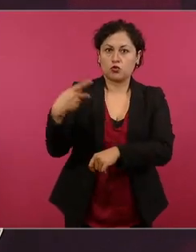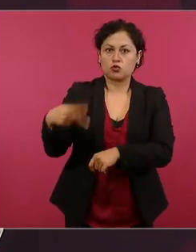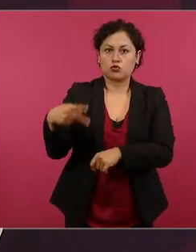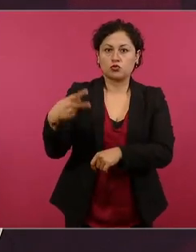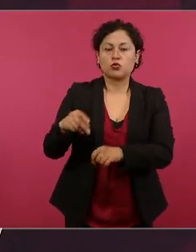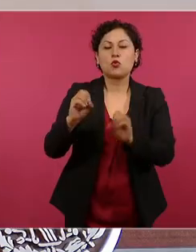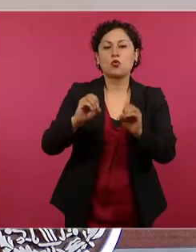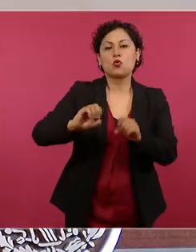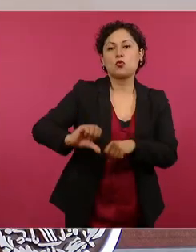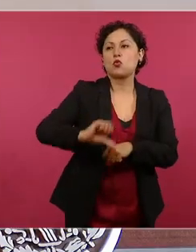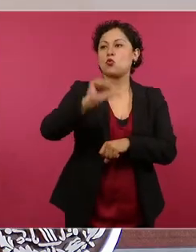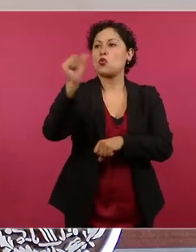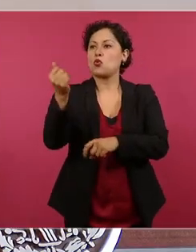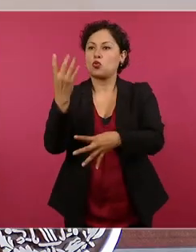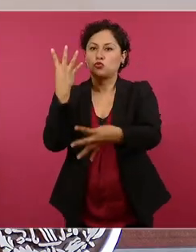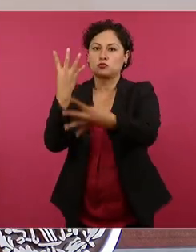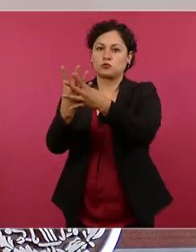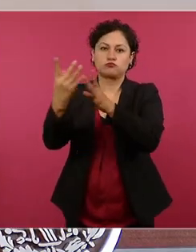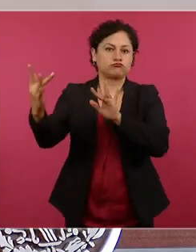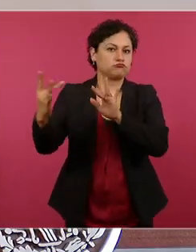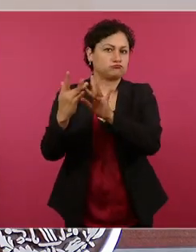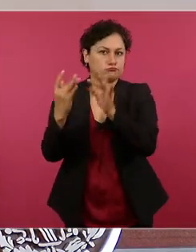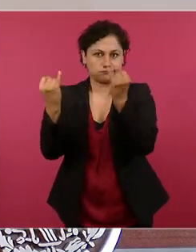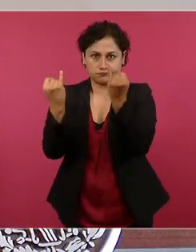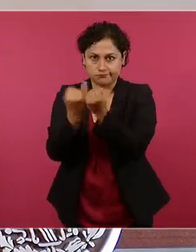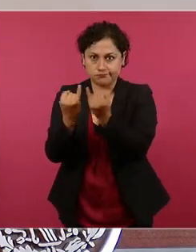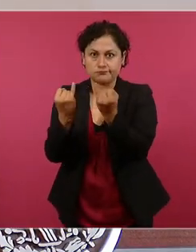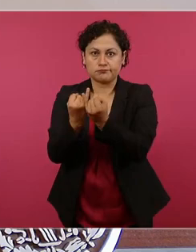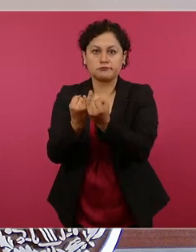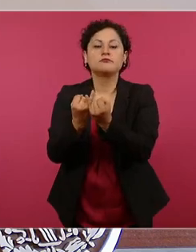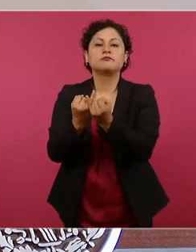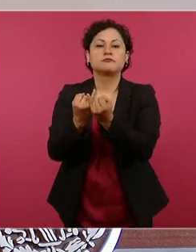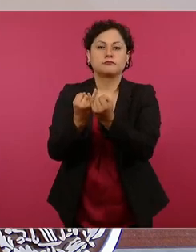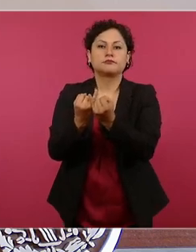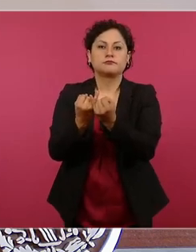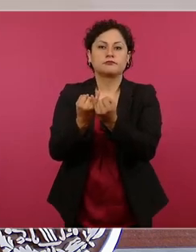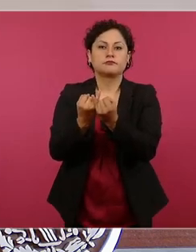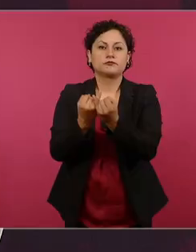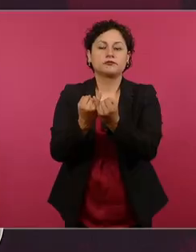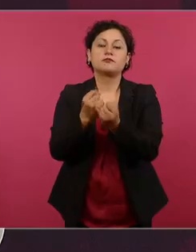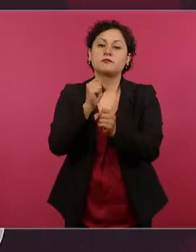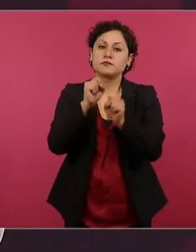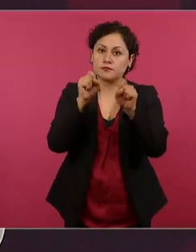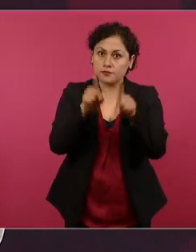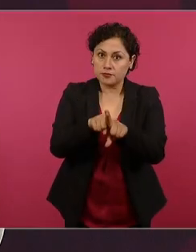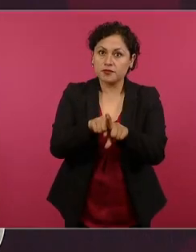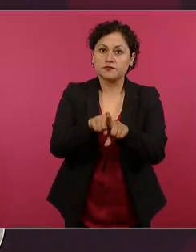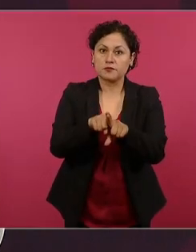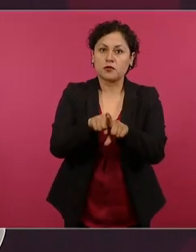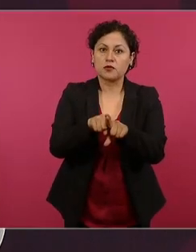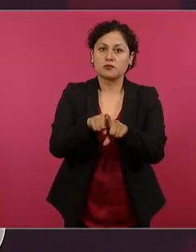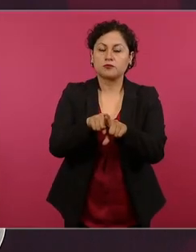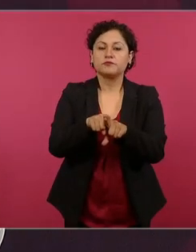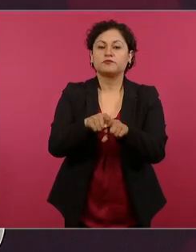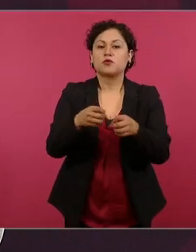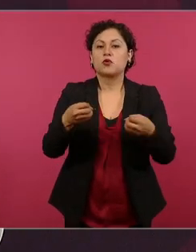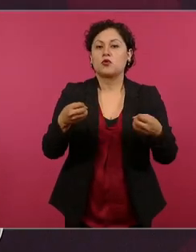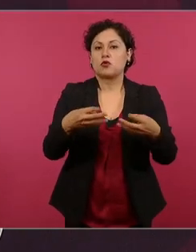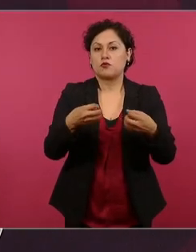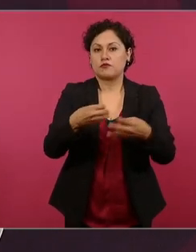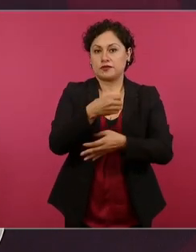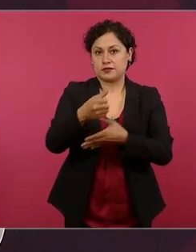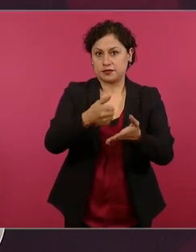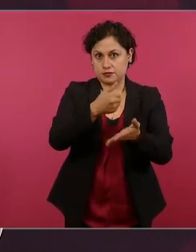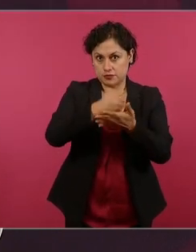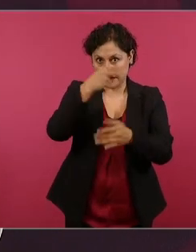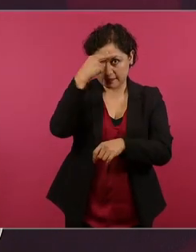con otros penales federales y las oficinas de la Ciudad de México, también del